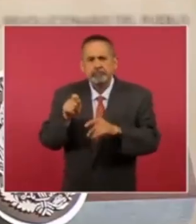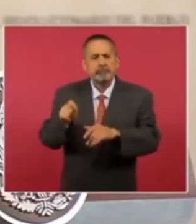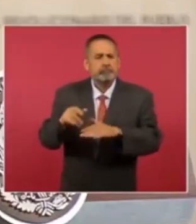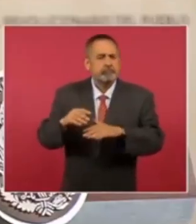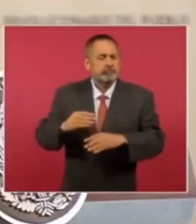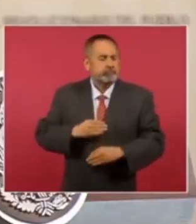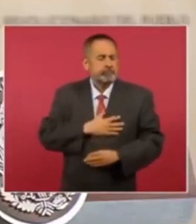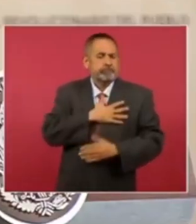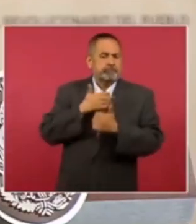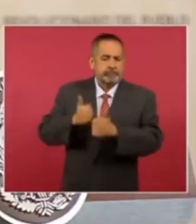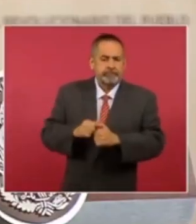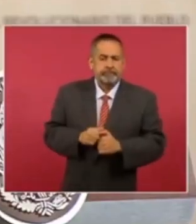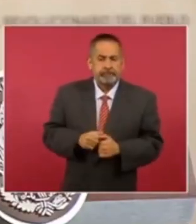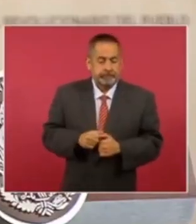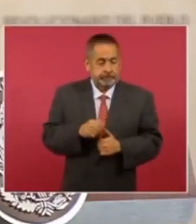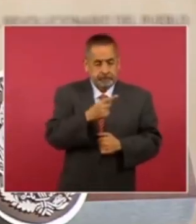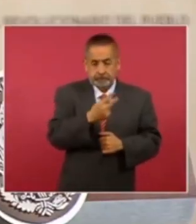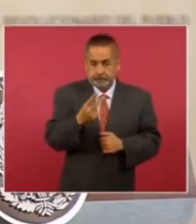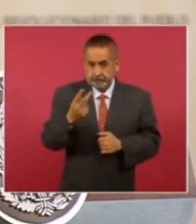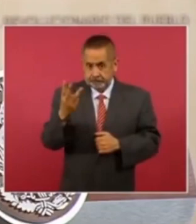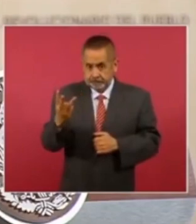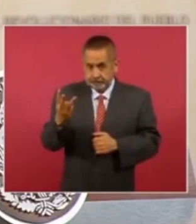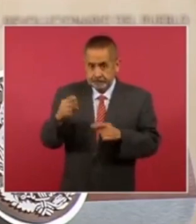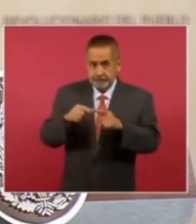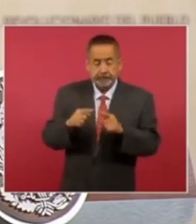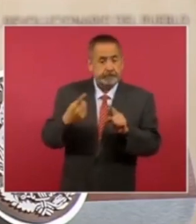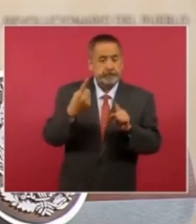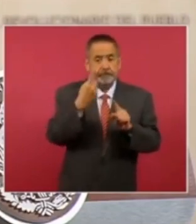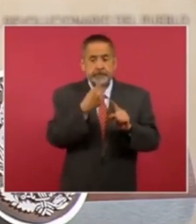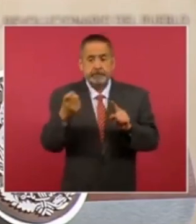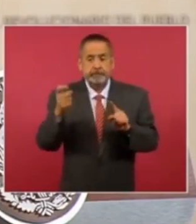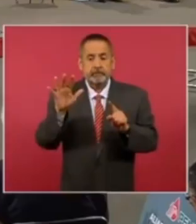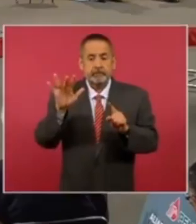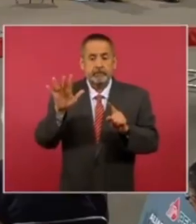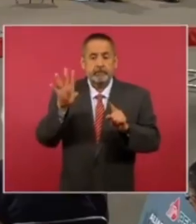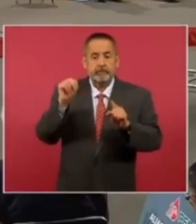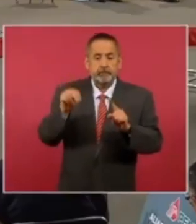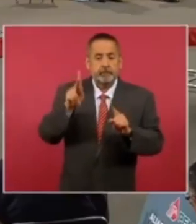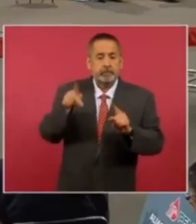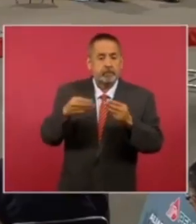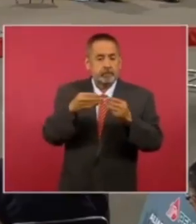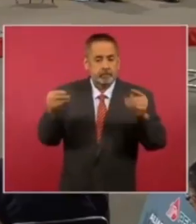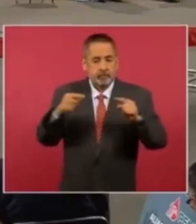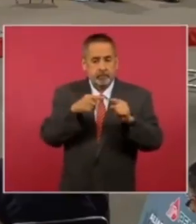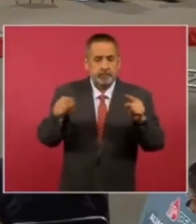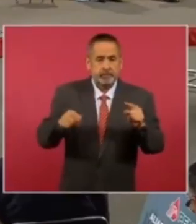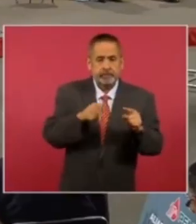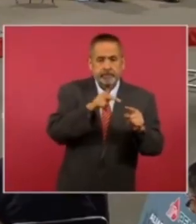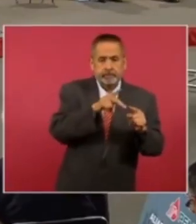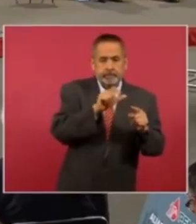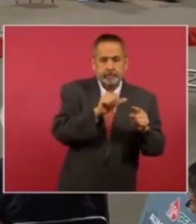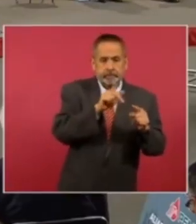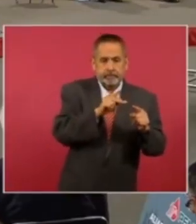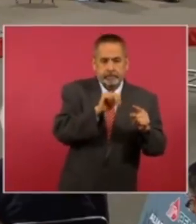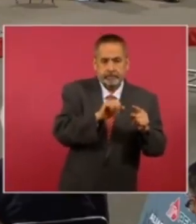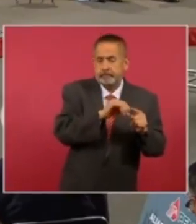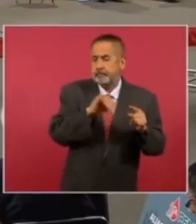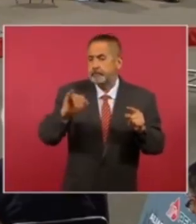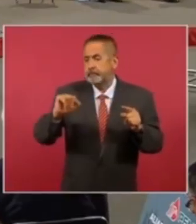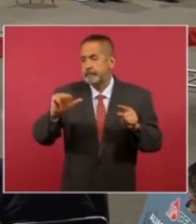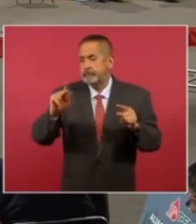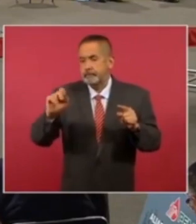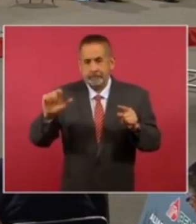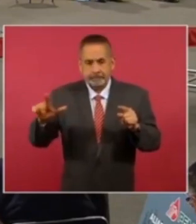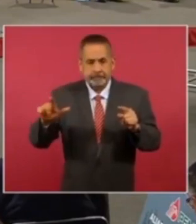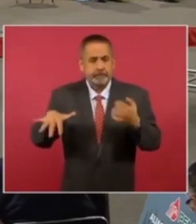extenderá 690 kilómetros en los tramos 4, 5 y 6 hasta llegar a Chetumal, Quintana Roo, lo que